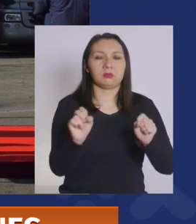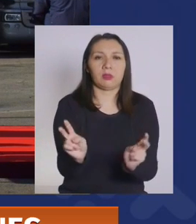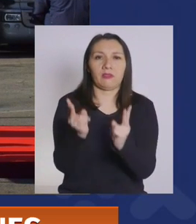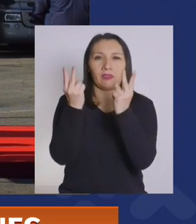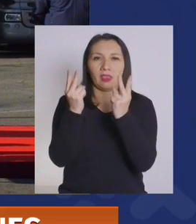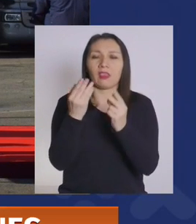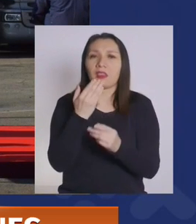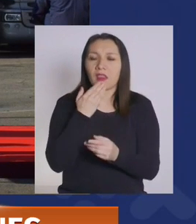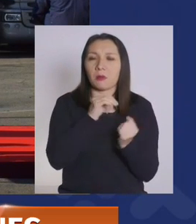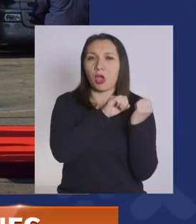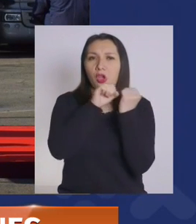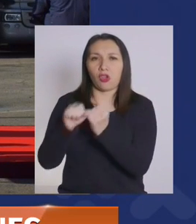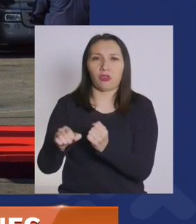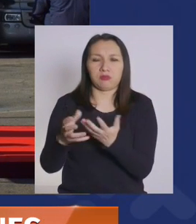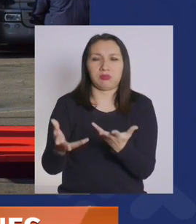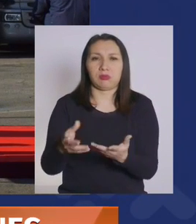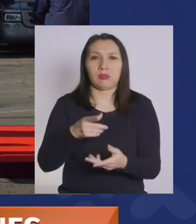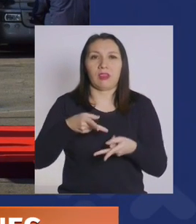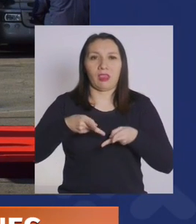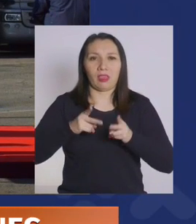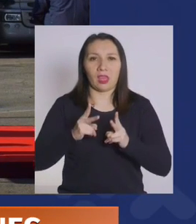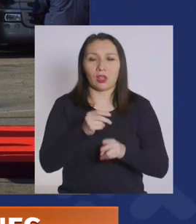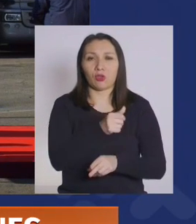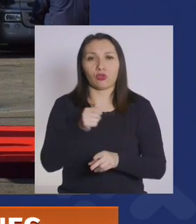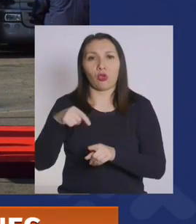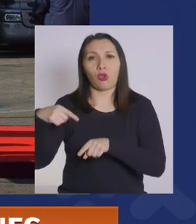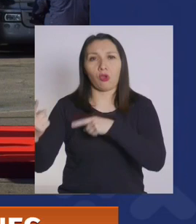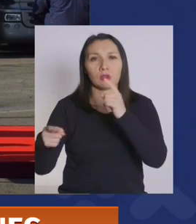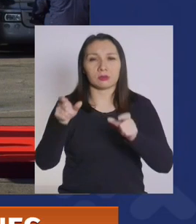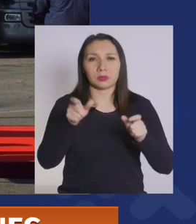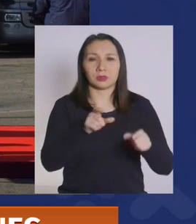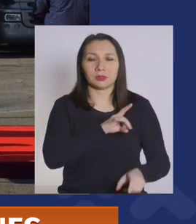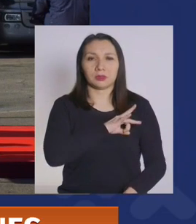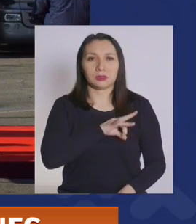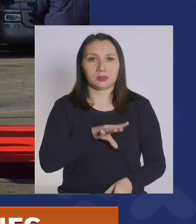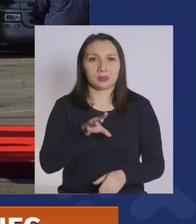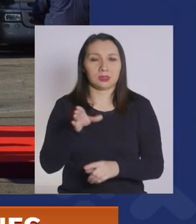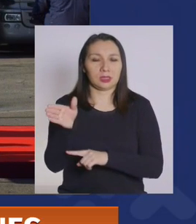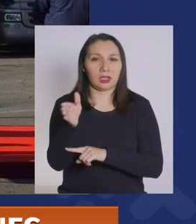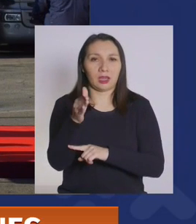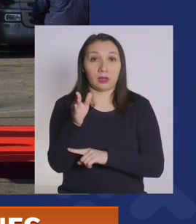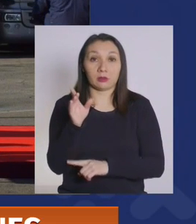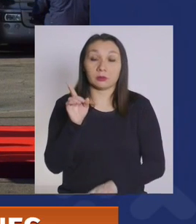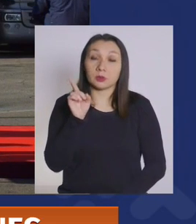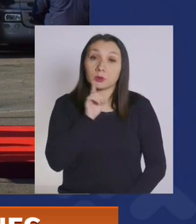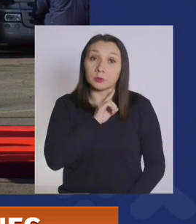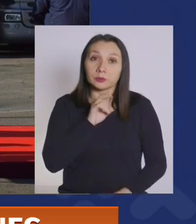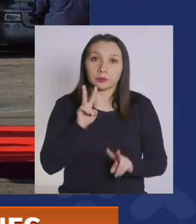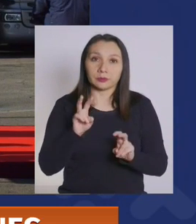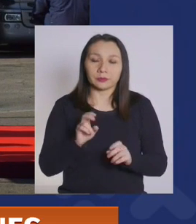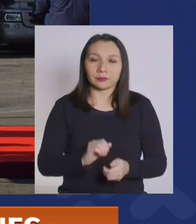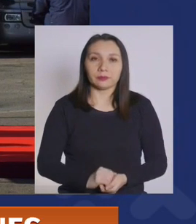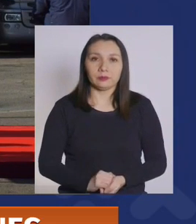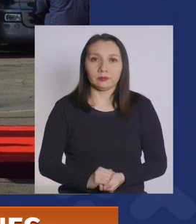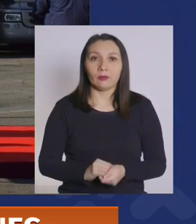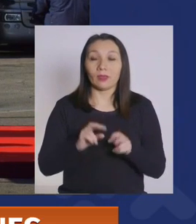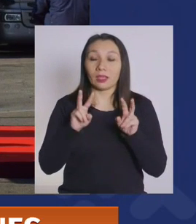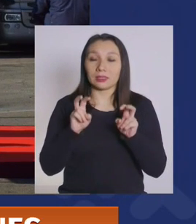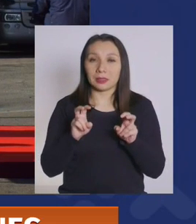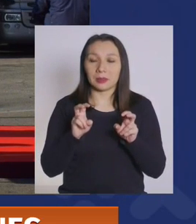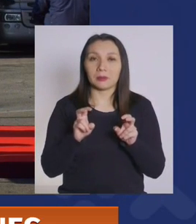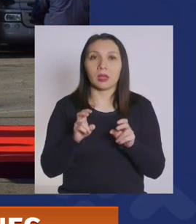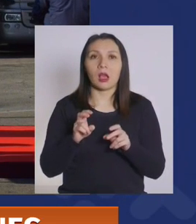vida y contra los derechos de todos los demás compatriotas. Y por último, respecto de